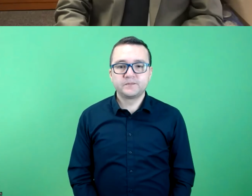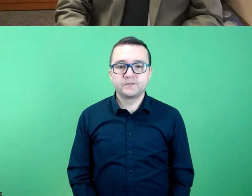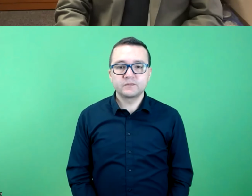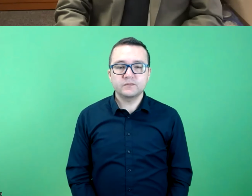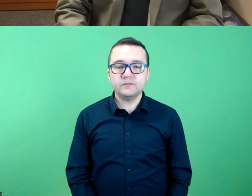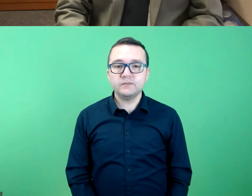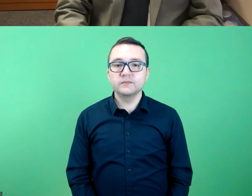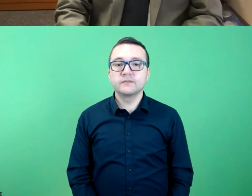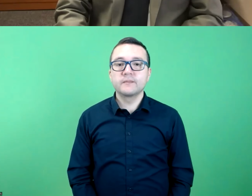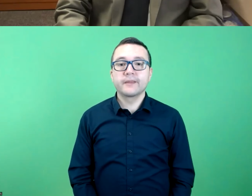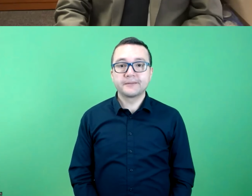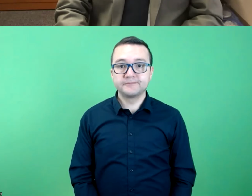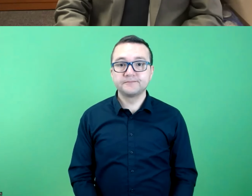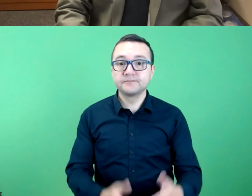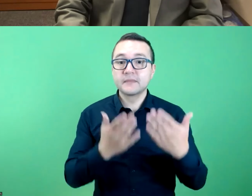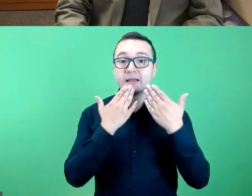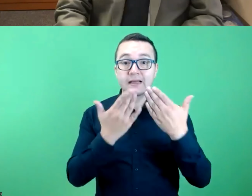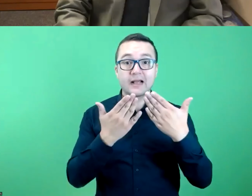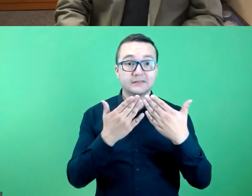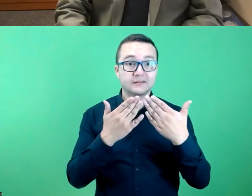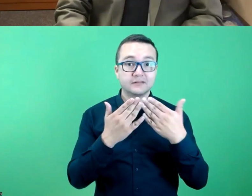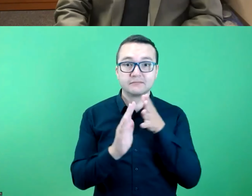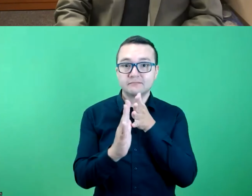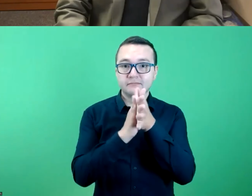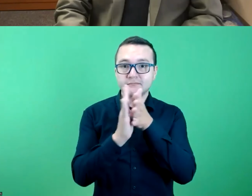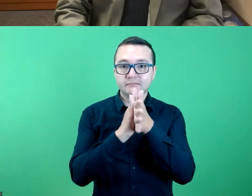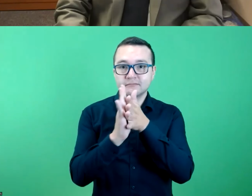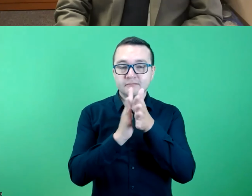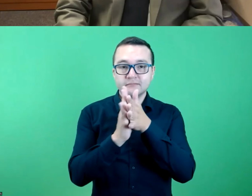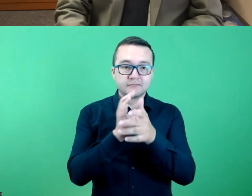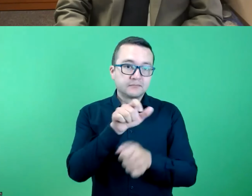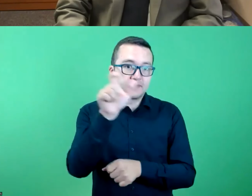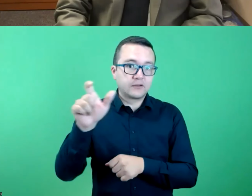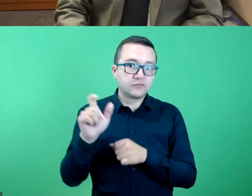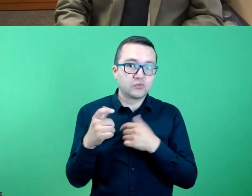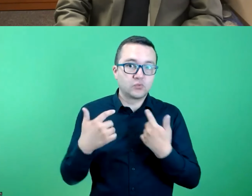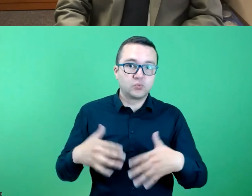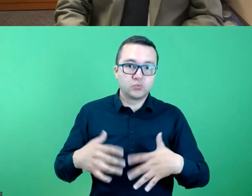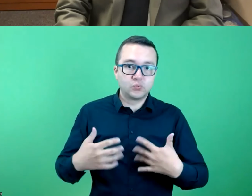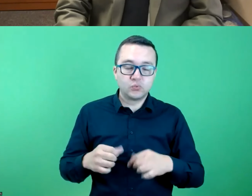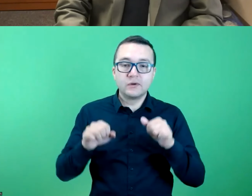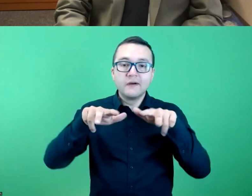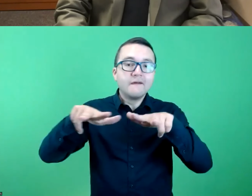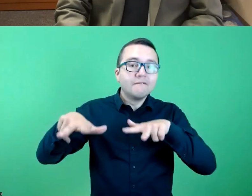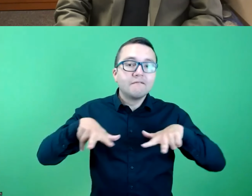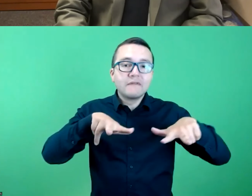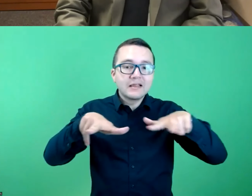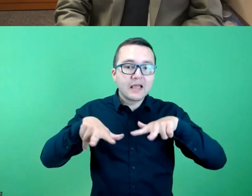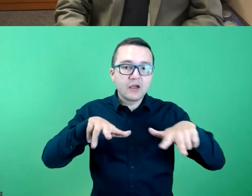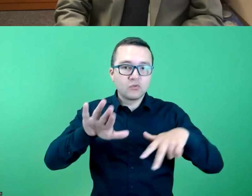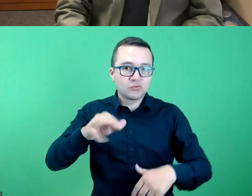Muchas gracias por estos testimonios, por este video, por estas madres, por esa valentía,